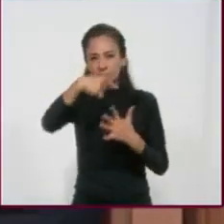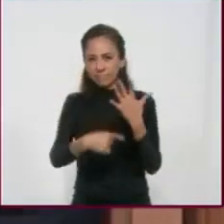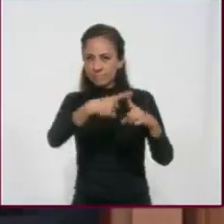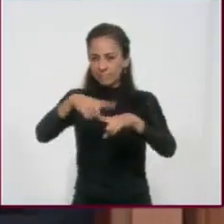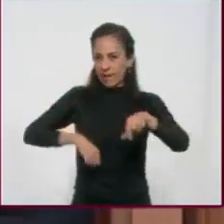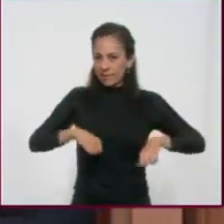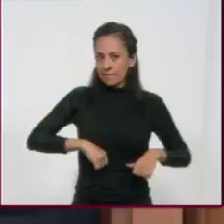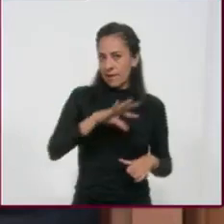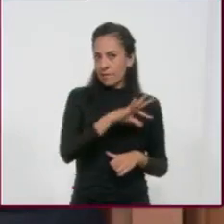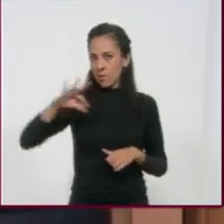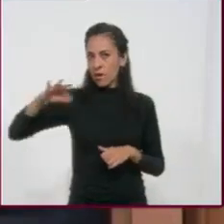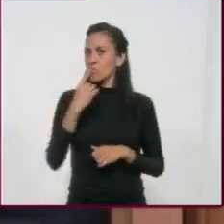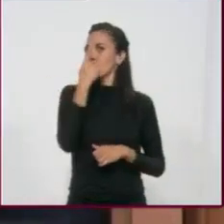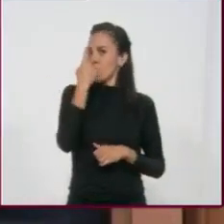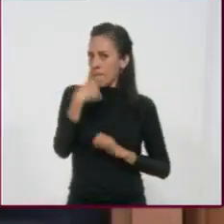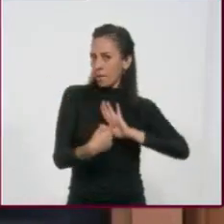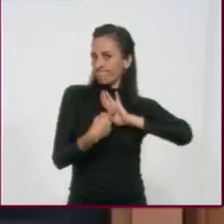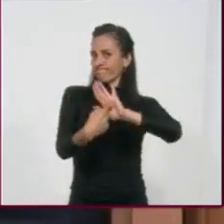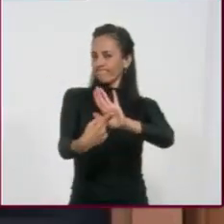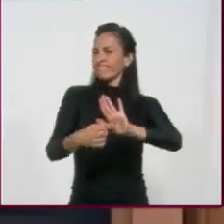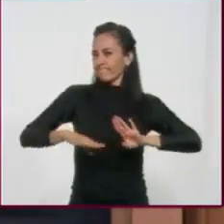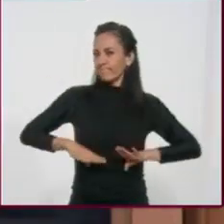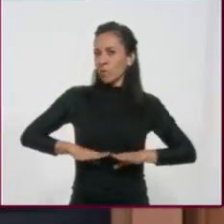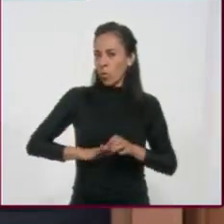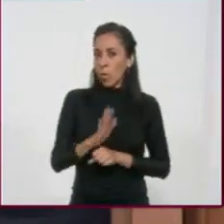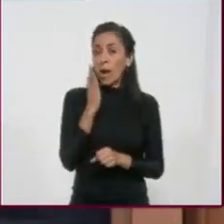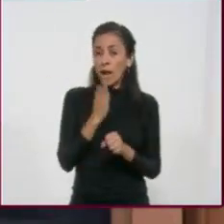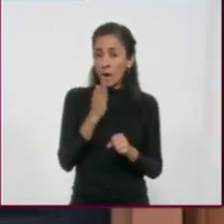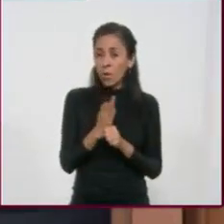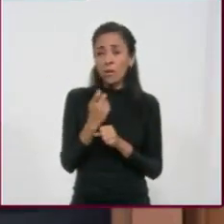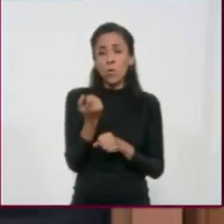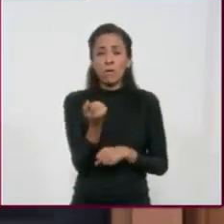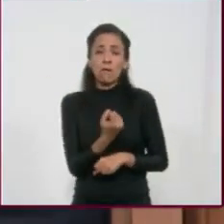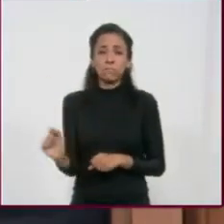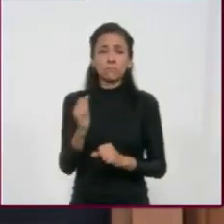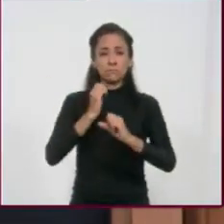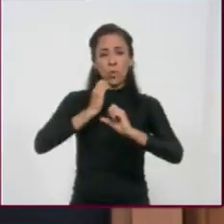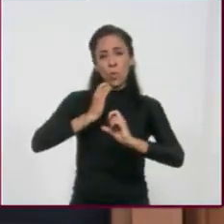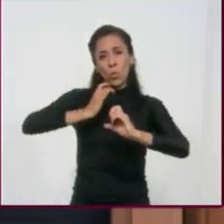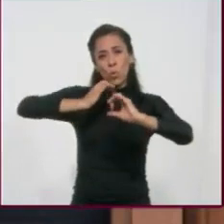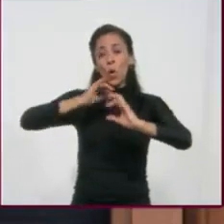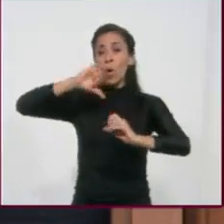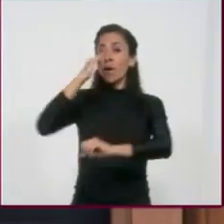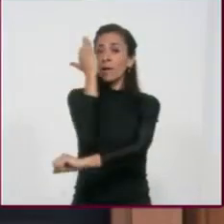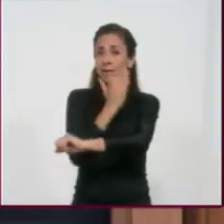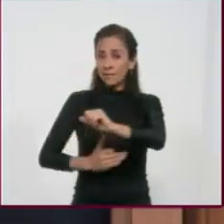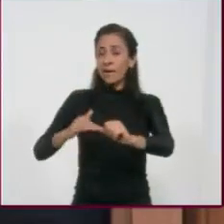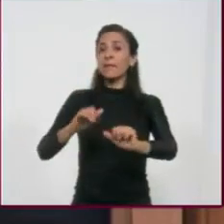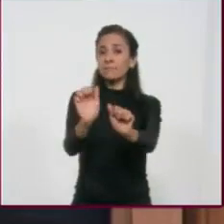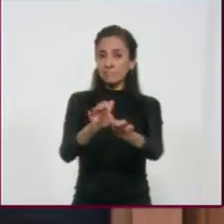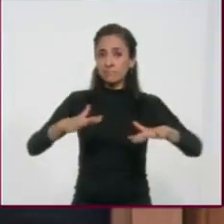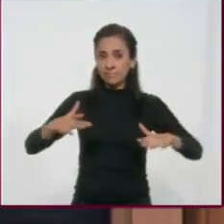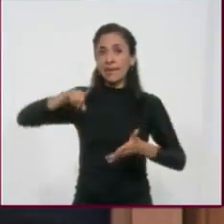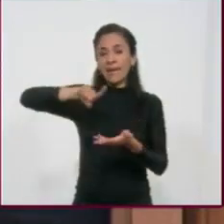hacer énfasis sobre las características. En este caso es la presencia de un virtuoso de la flauta, que esta tarde tocó su concierto en la sala del